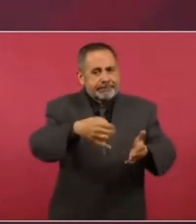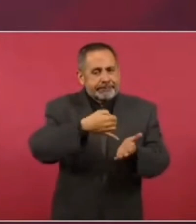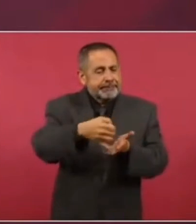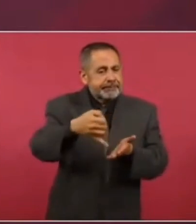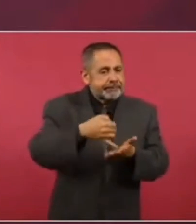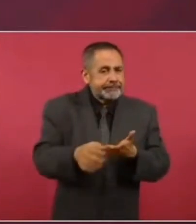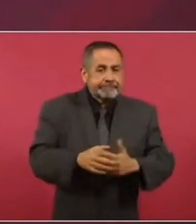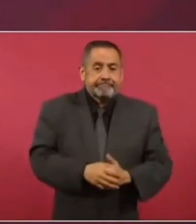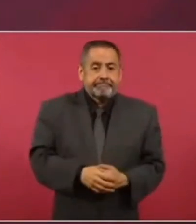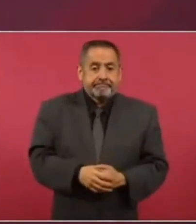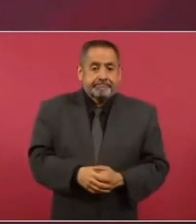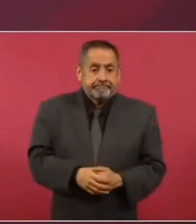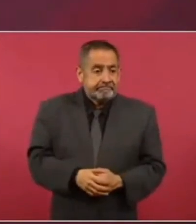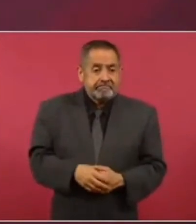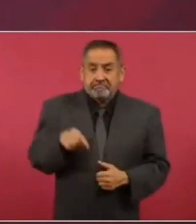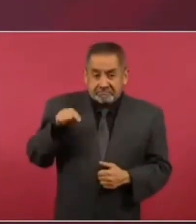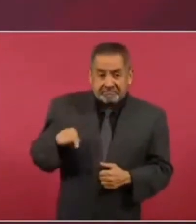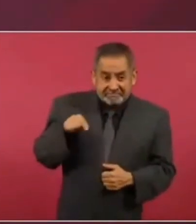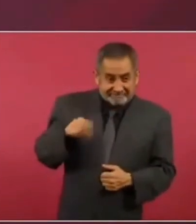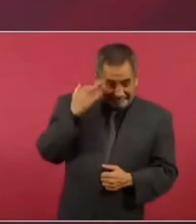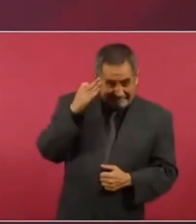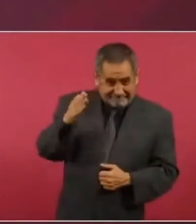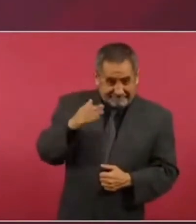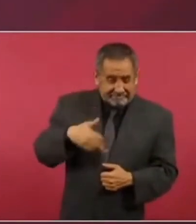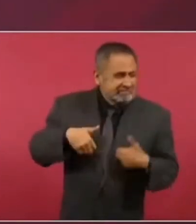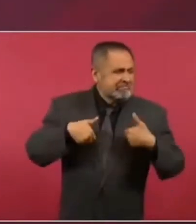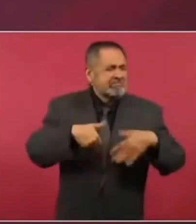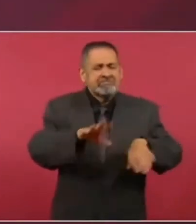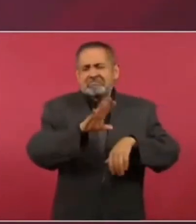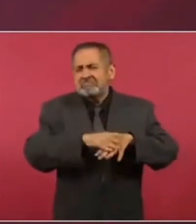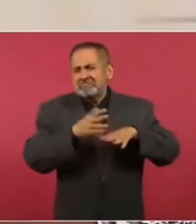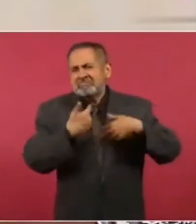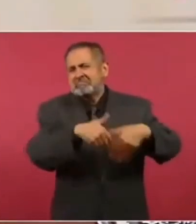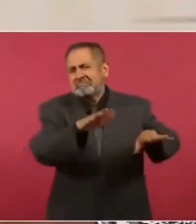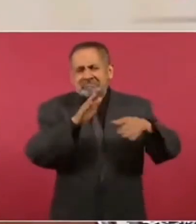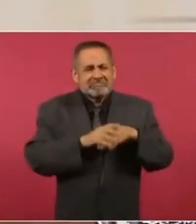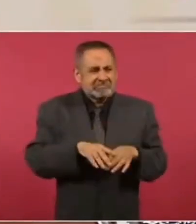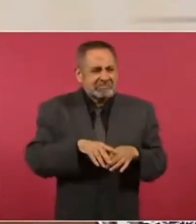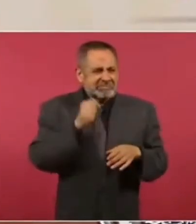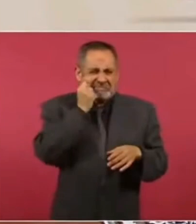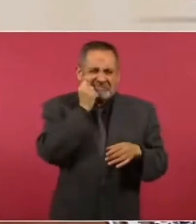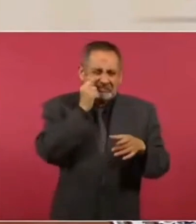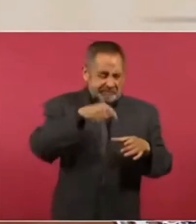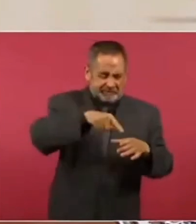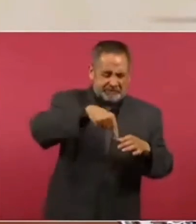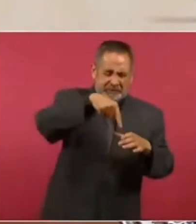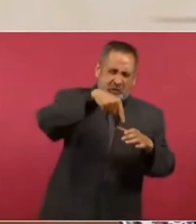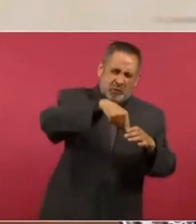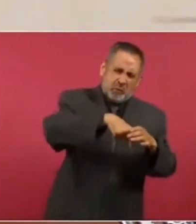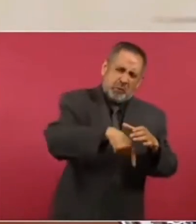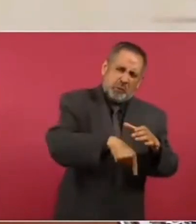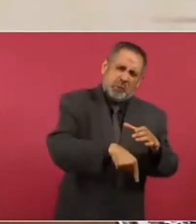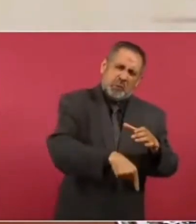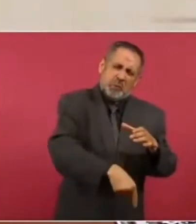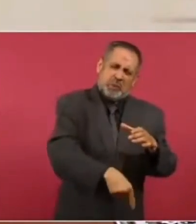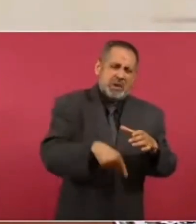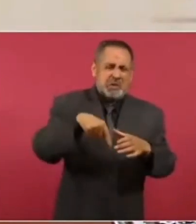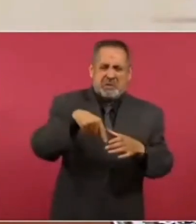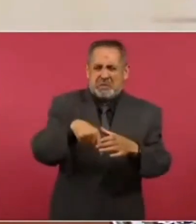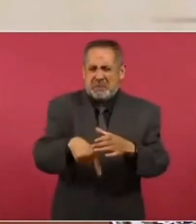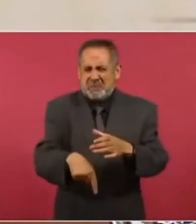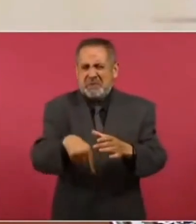Entonces, no hubo límite y se perforaron pozos hasta